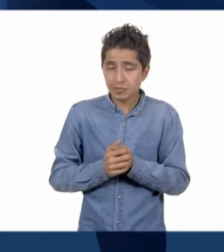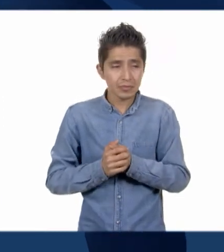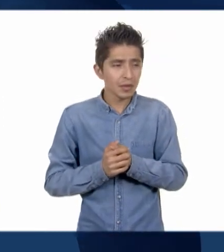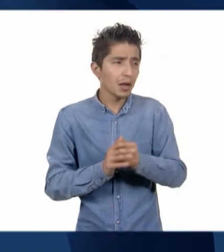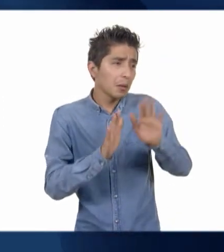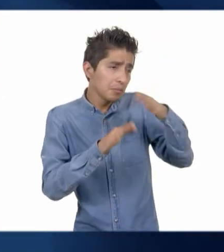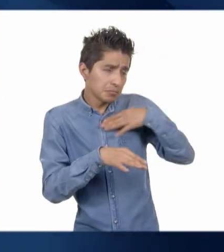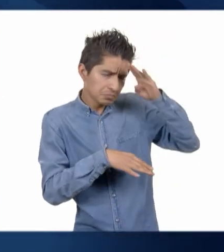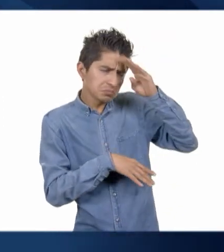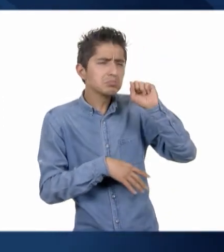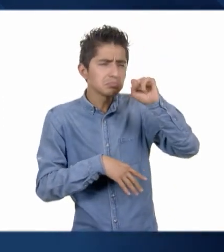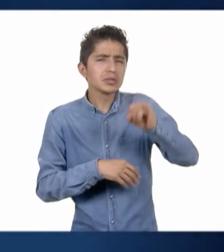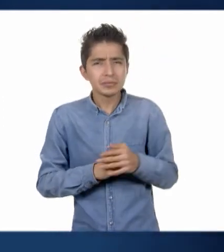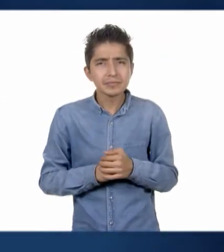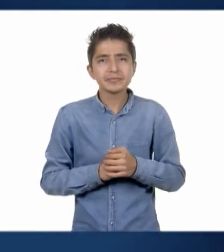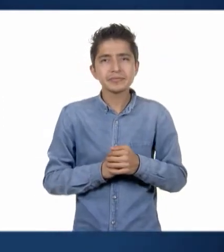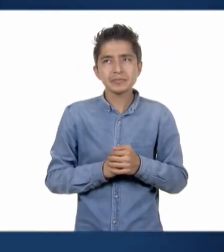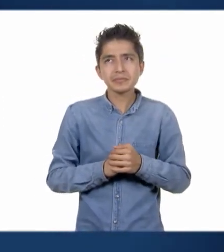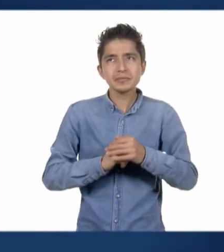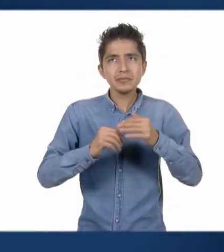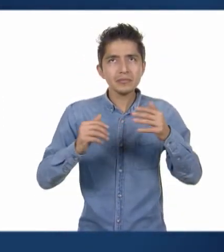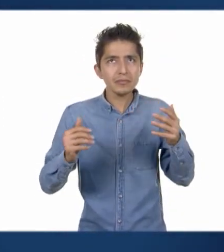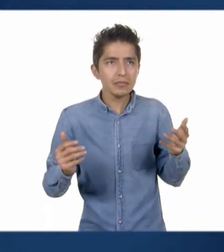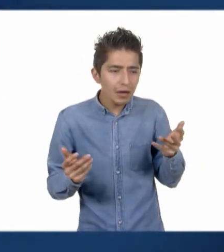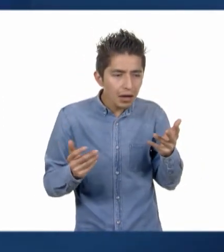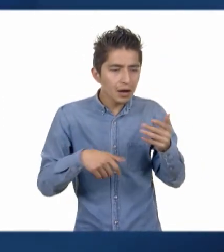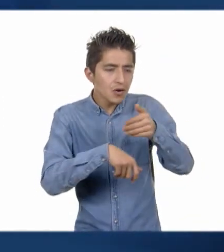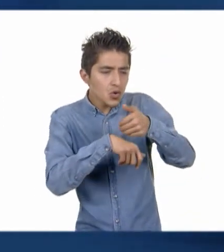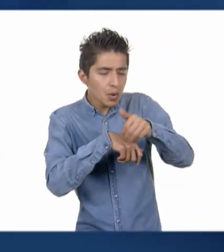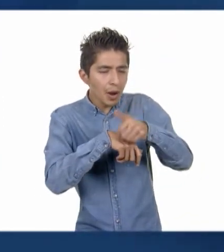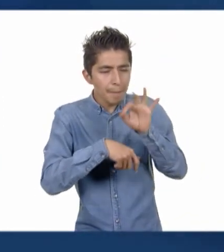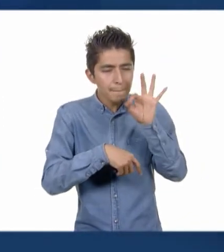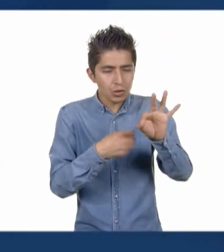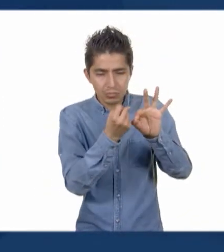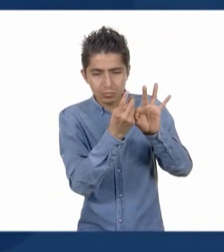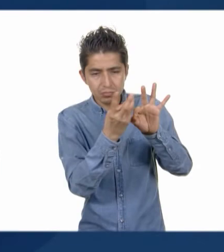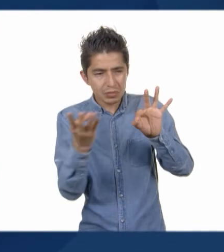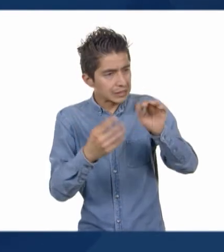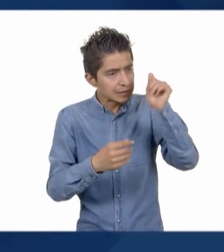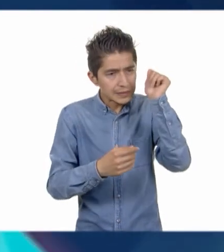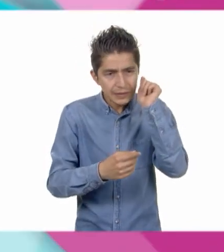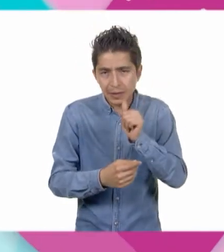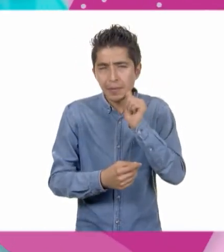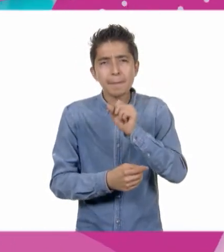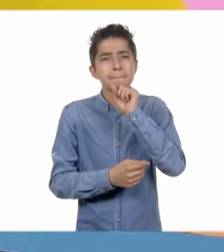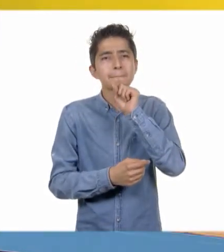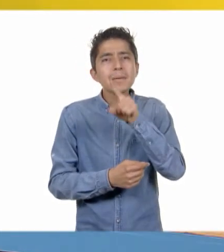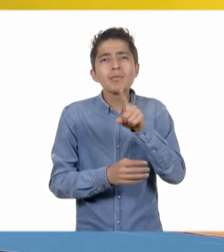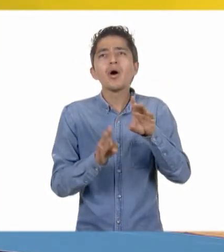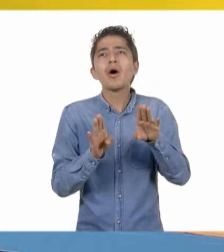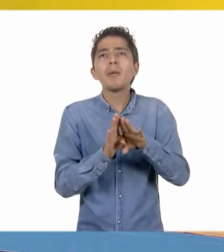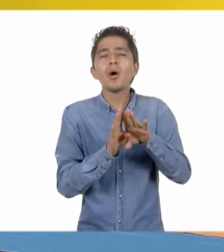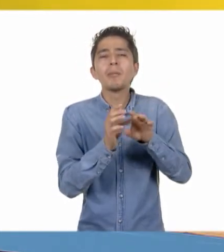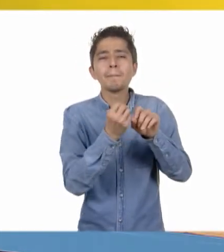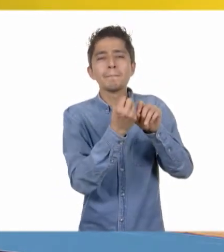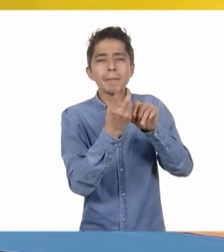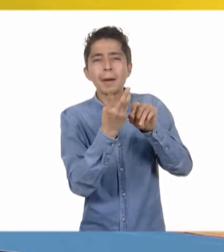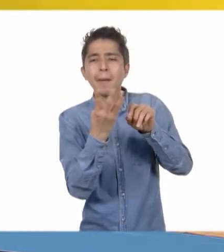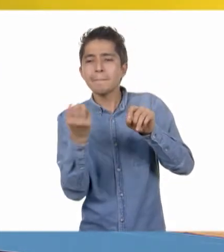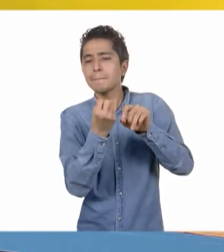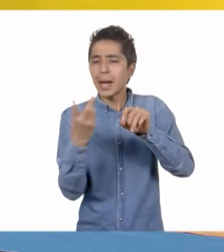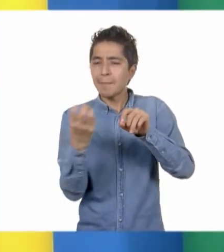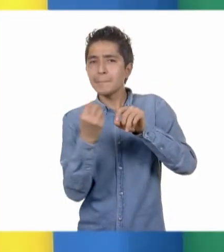Pues yo pienso que sí. Pero entonces, ¿se vale que a los números decimales siempre los siga dividiendo? ¿Crees que se vale o